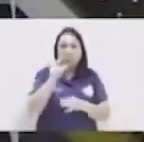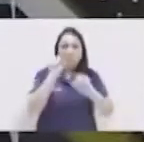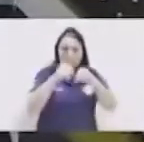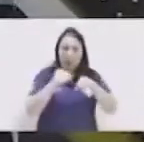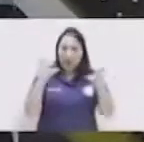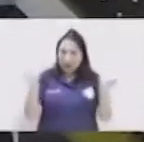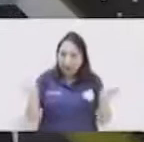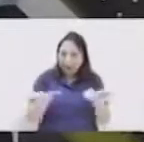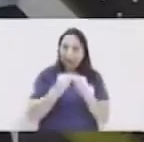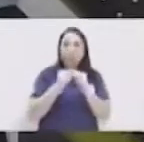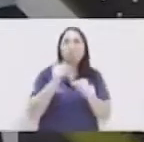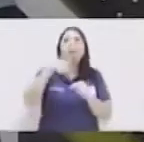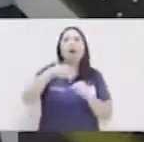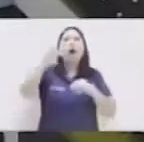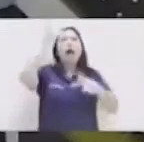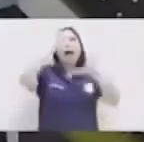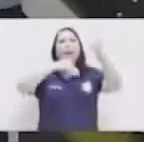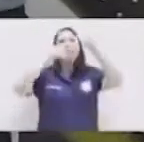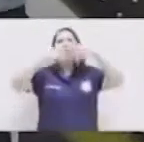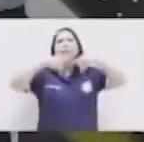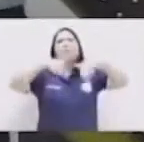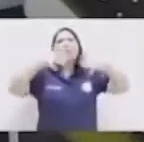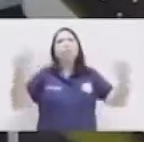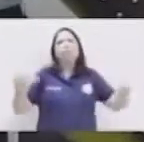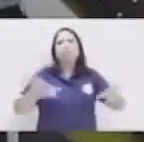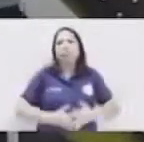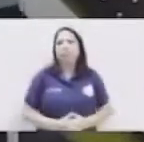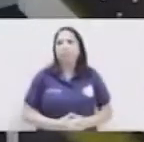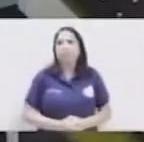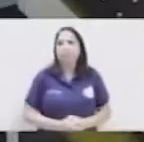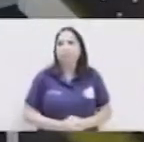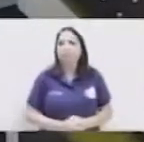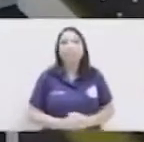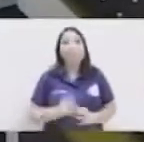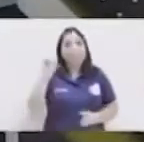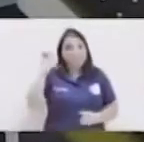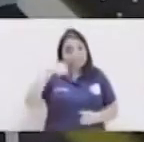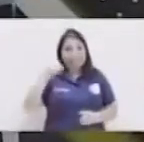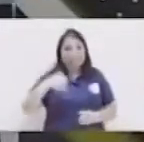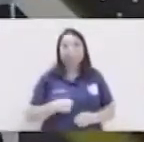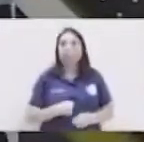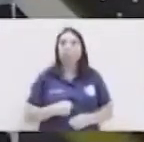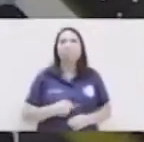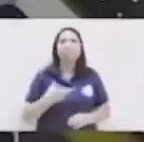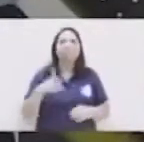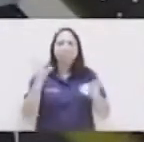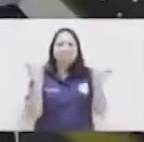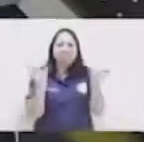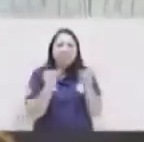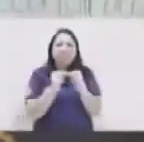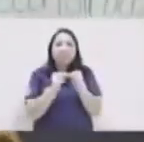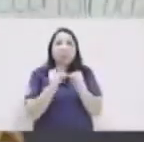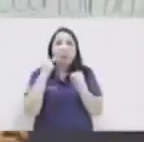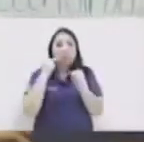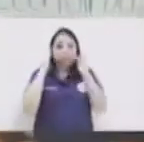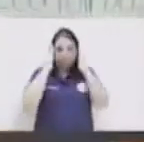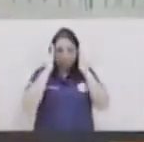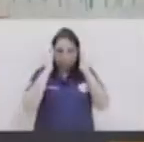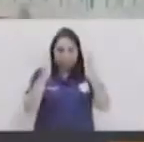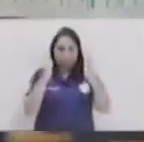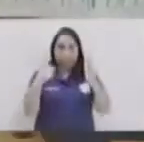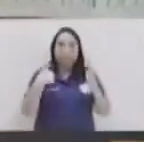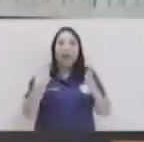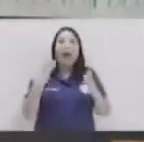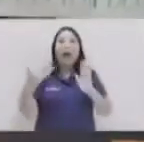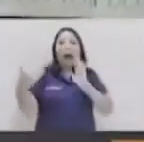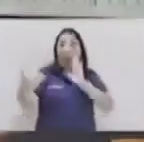un resumen de qué aprendimos en este segmento del día de hoy? Claro que sí, Claudia. En pocas palabras, que nos concentremos